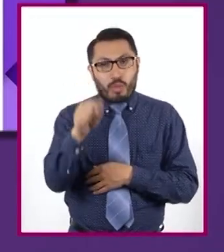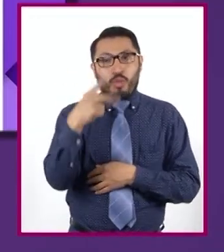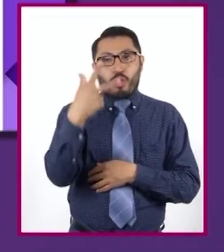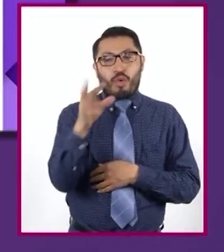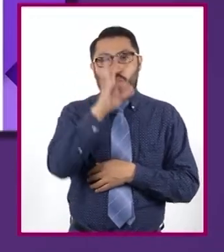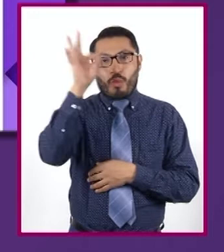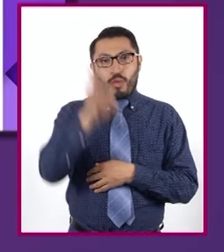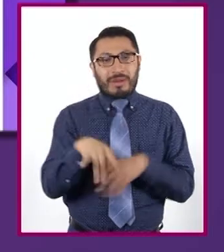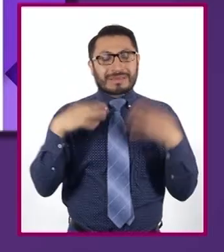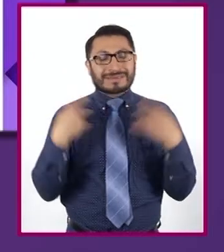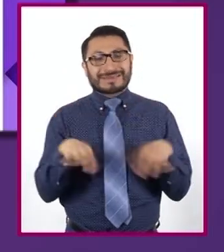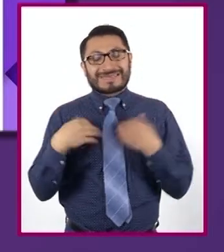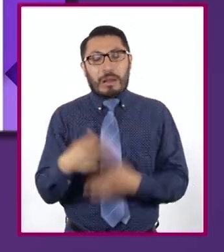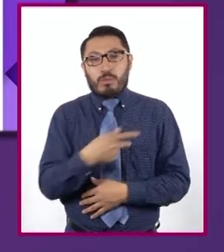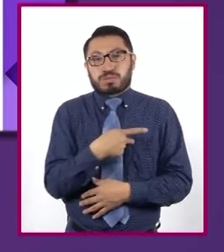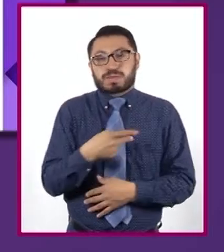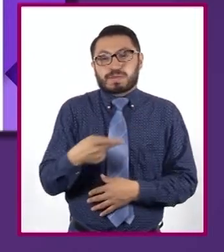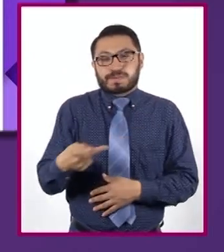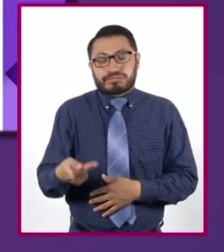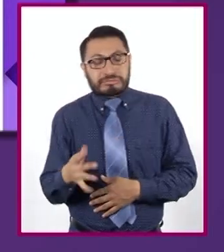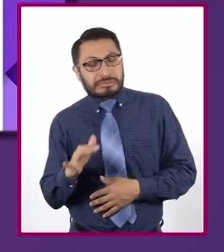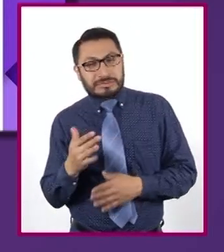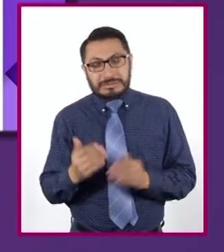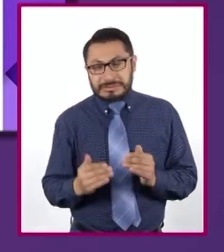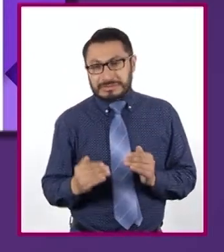45.8% se encontraba en pobreza moderada,